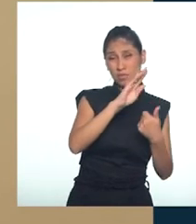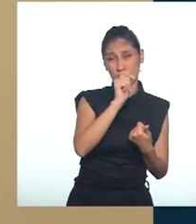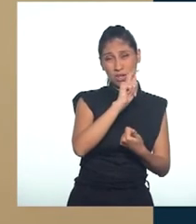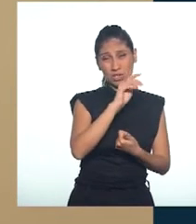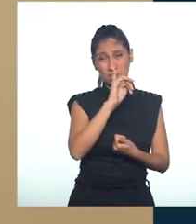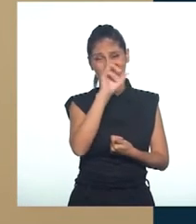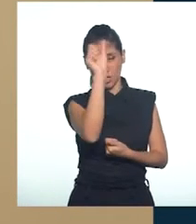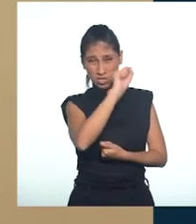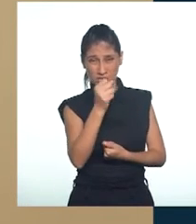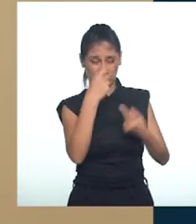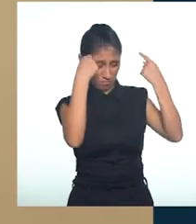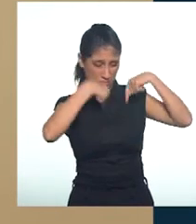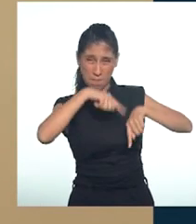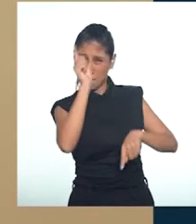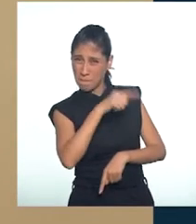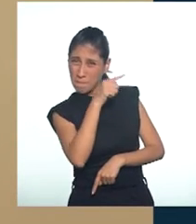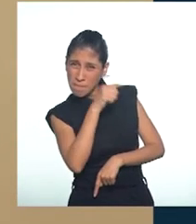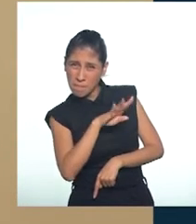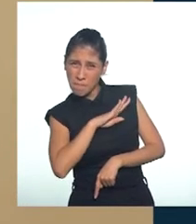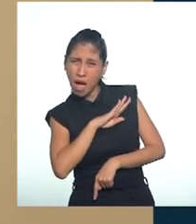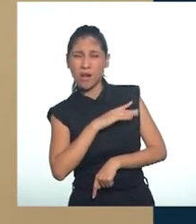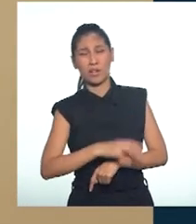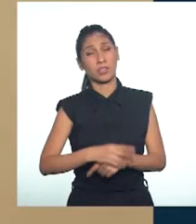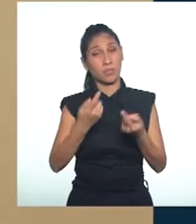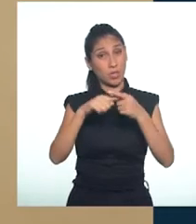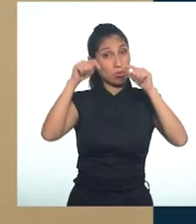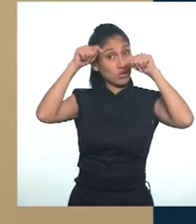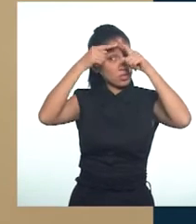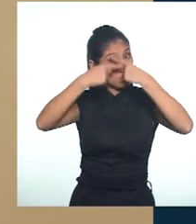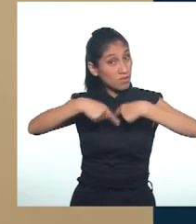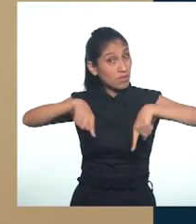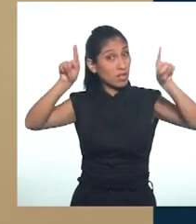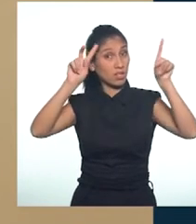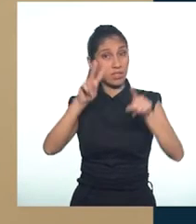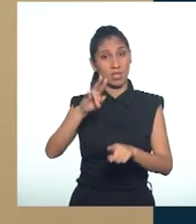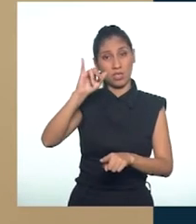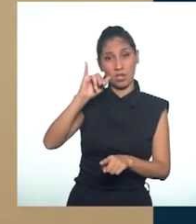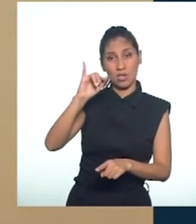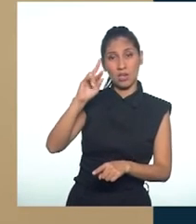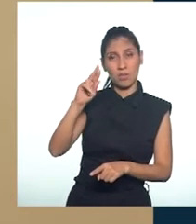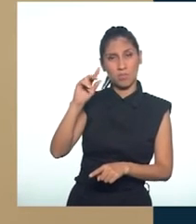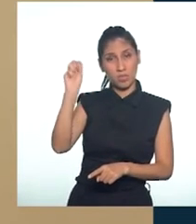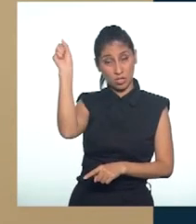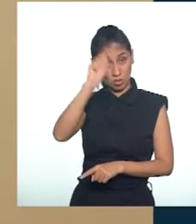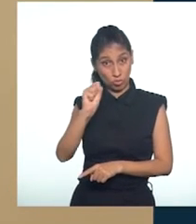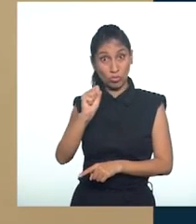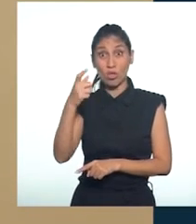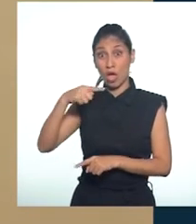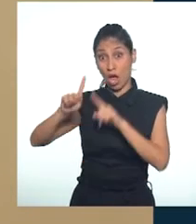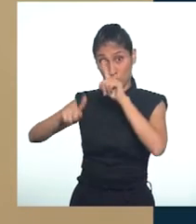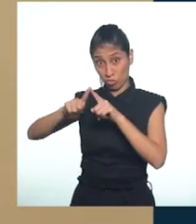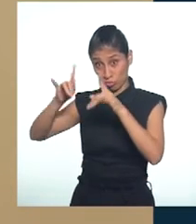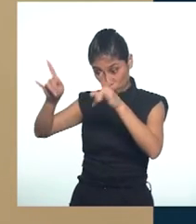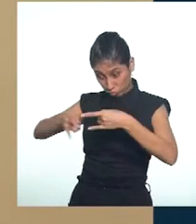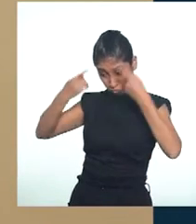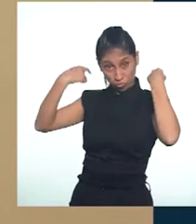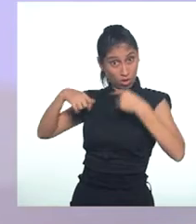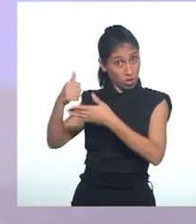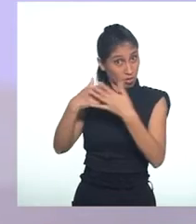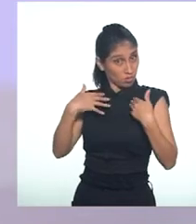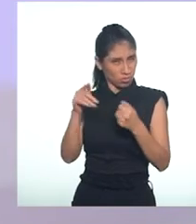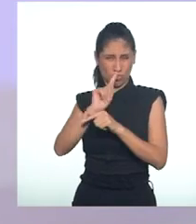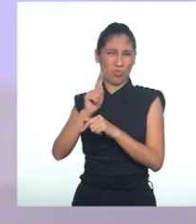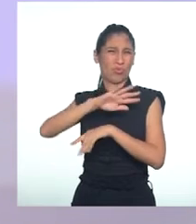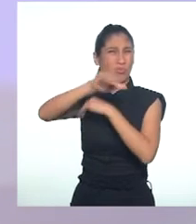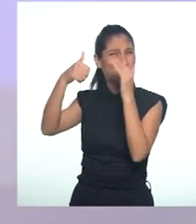que sea beneficioso para el cuerpo. Lo que busca es multiplicarse en perjuicio del organismo que lo hospeda.